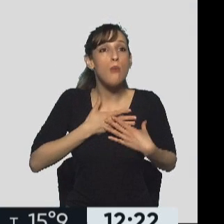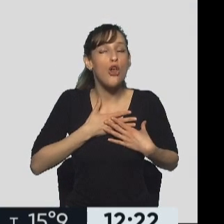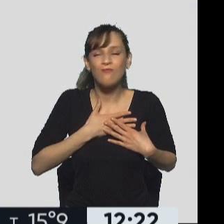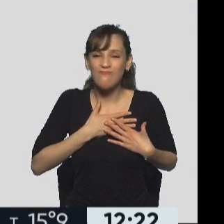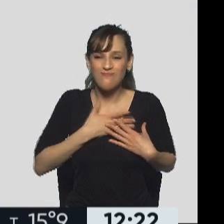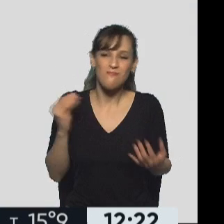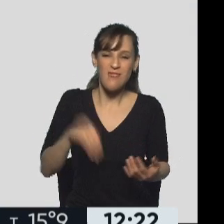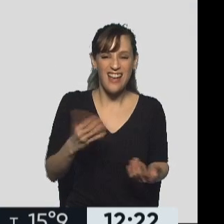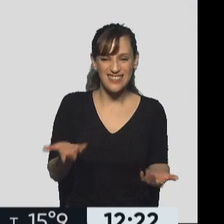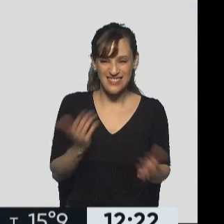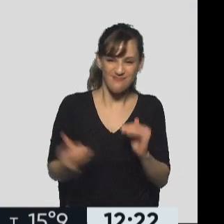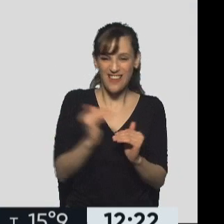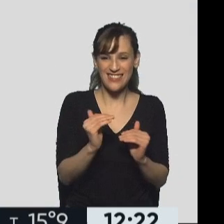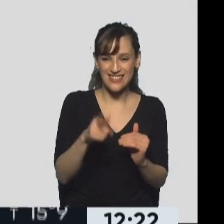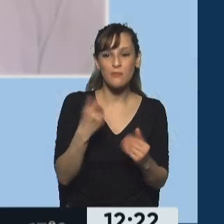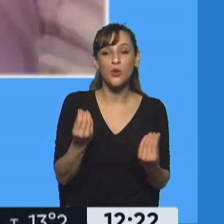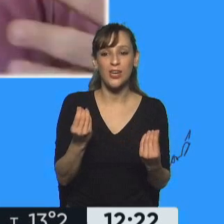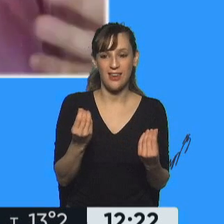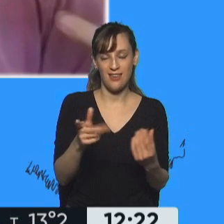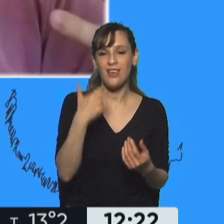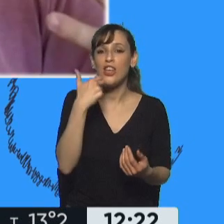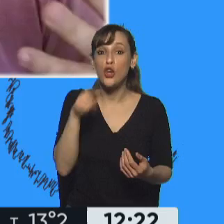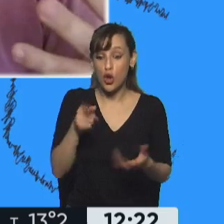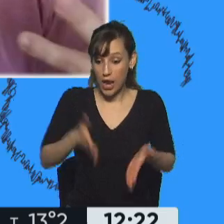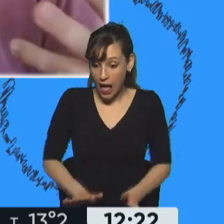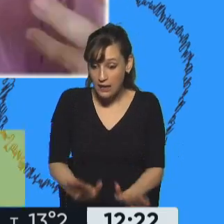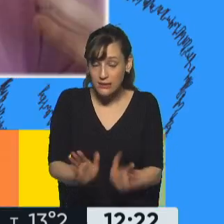porque la capacidad de amor que uno tiene y